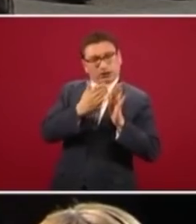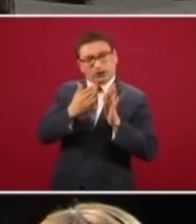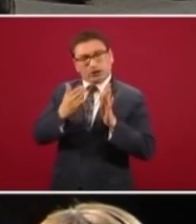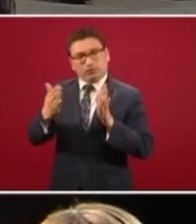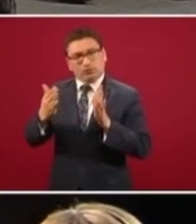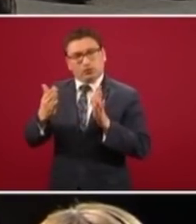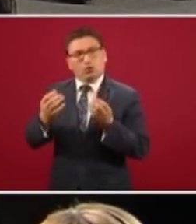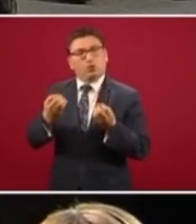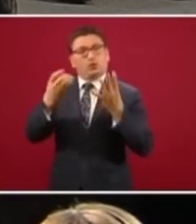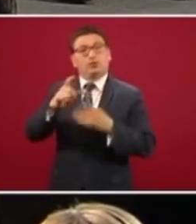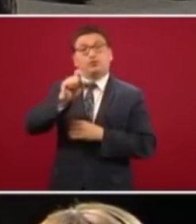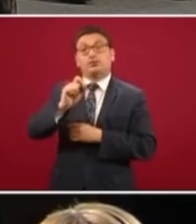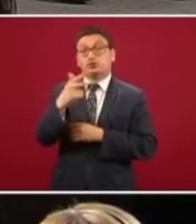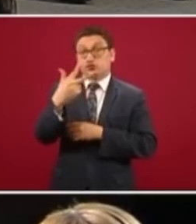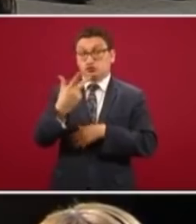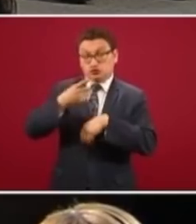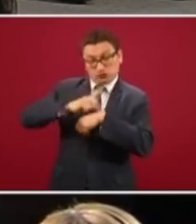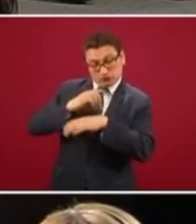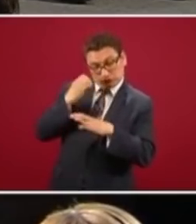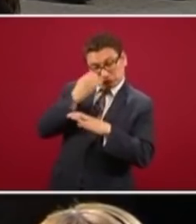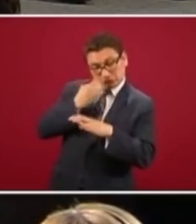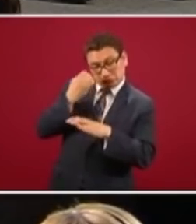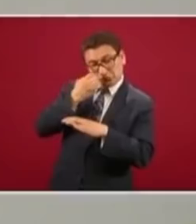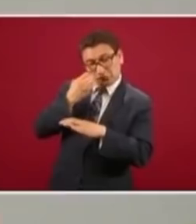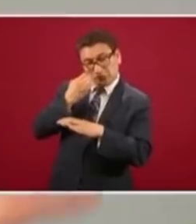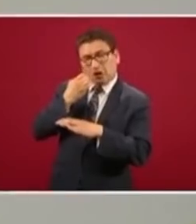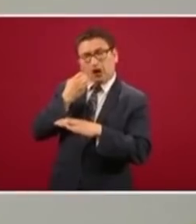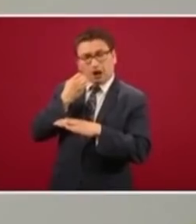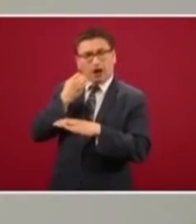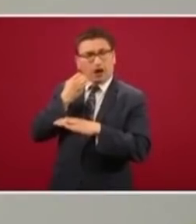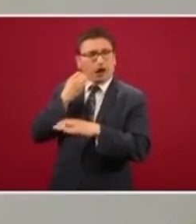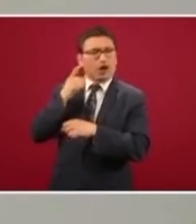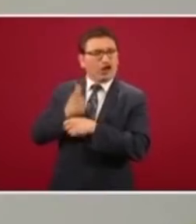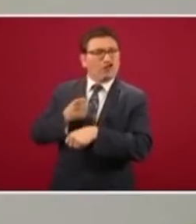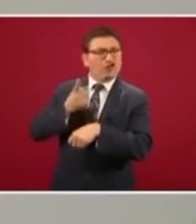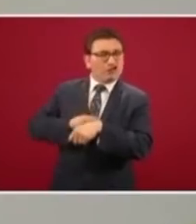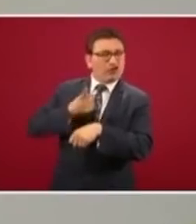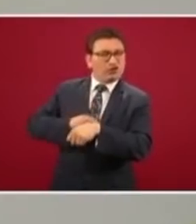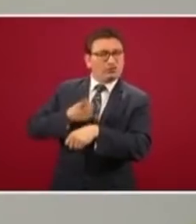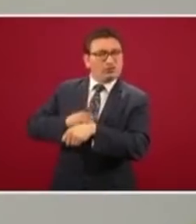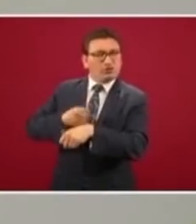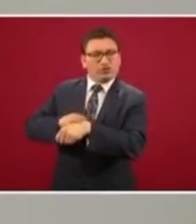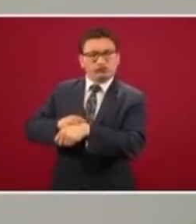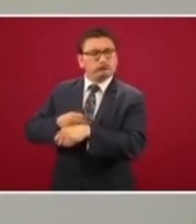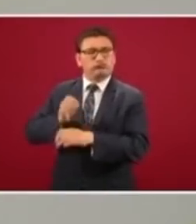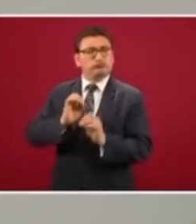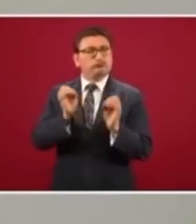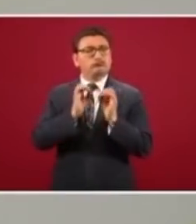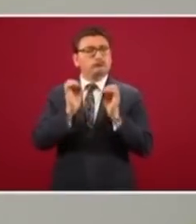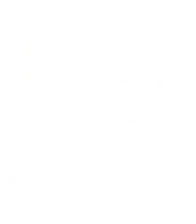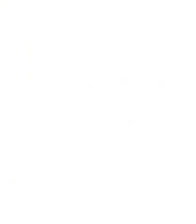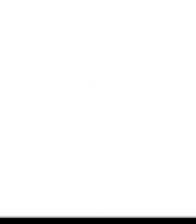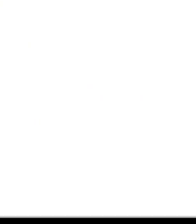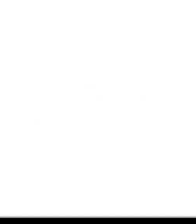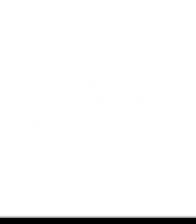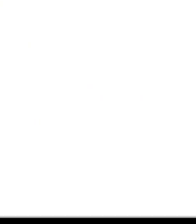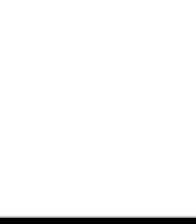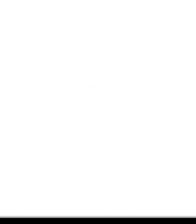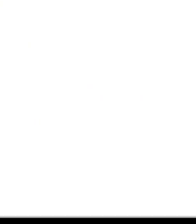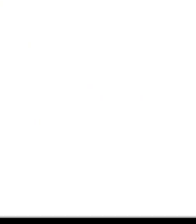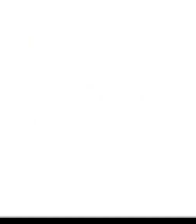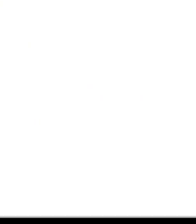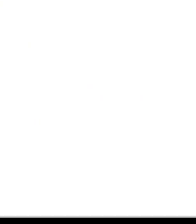son 28 días, uno puede estar tranquilo de que se ha agotado la posibilidad de transmisión. Se